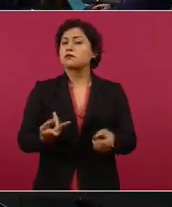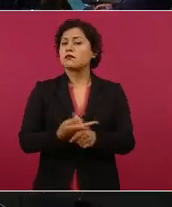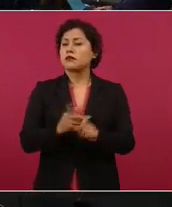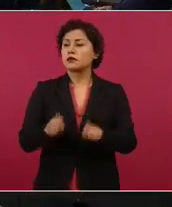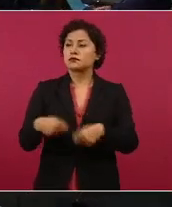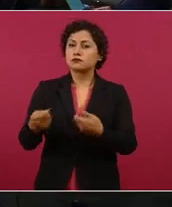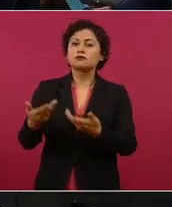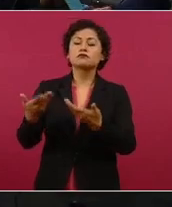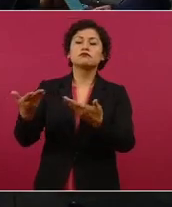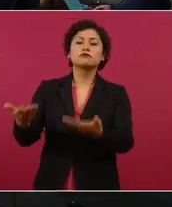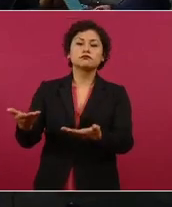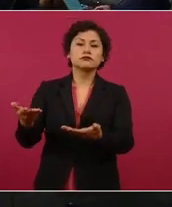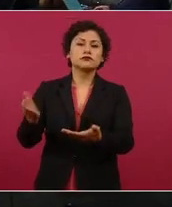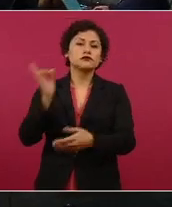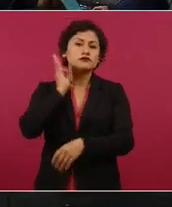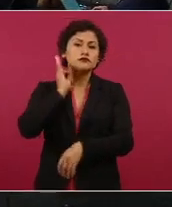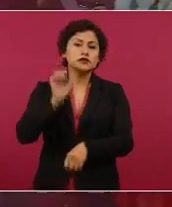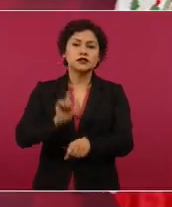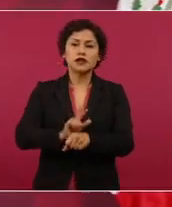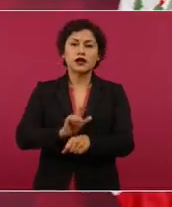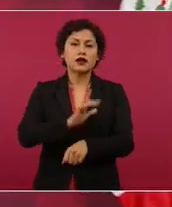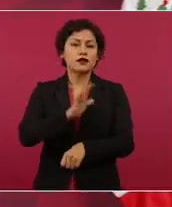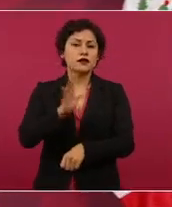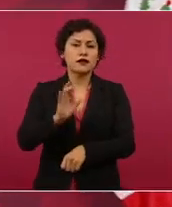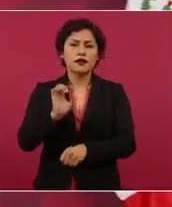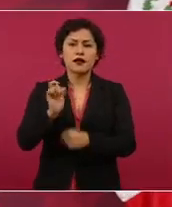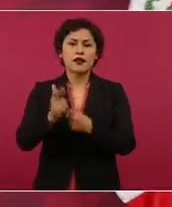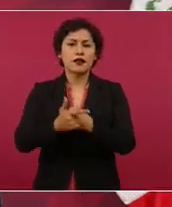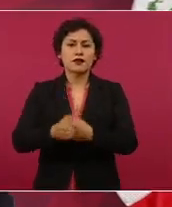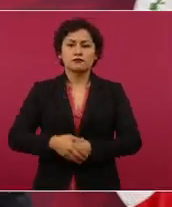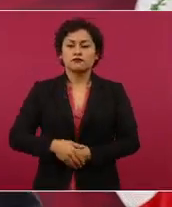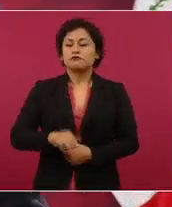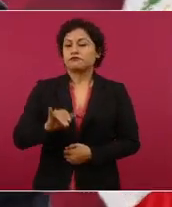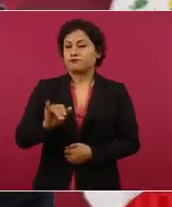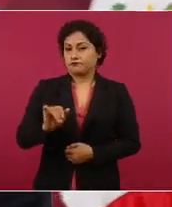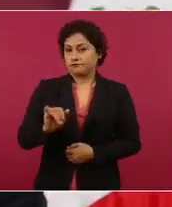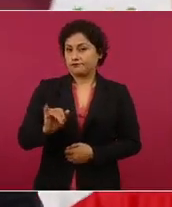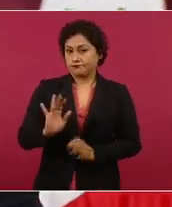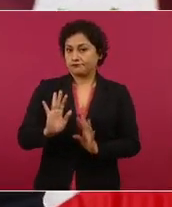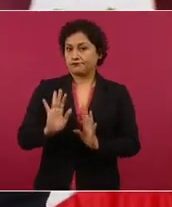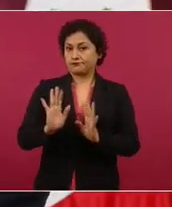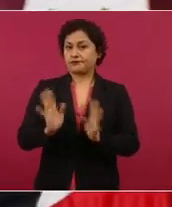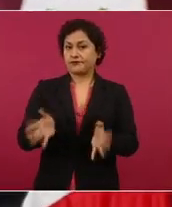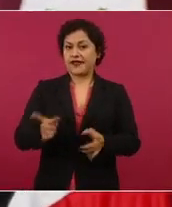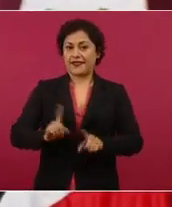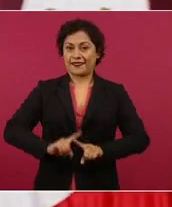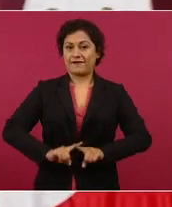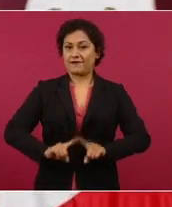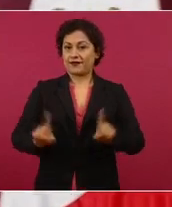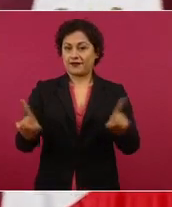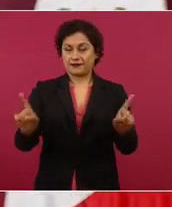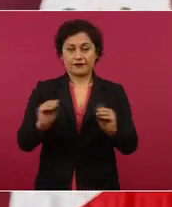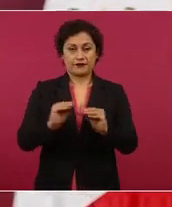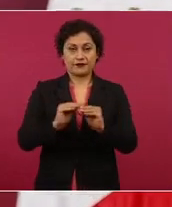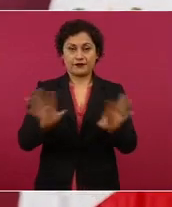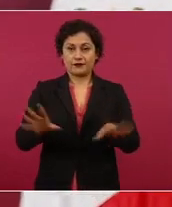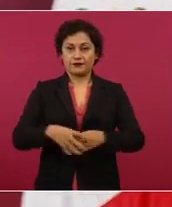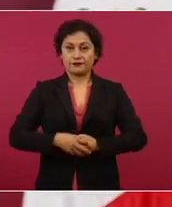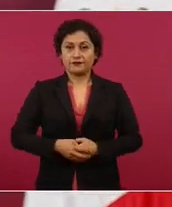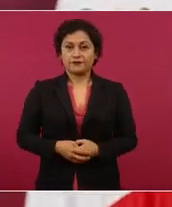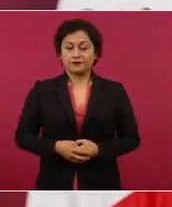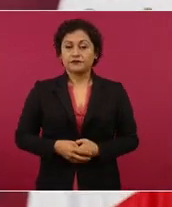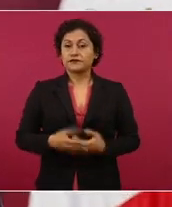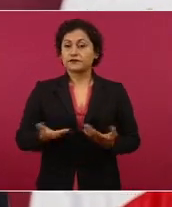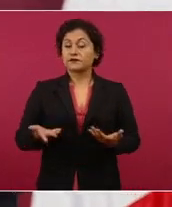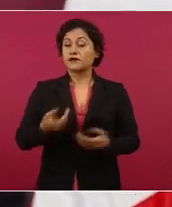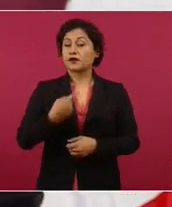o General? Sí, porque ya son otras condiciones, es distinto completamente. Nosotros